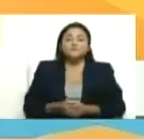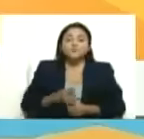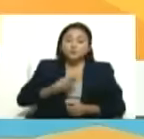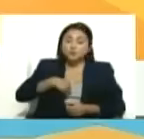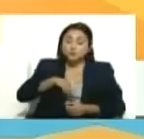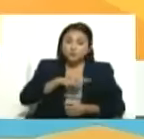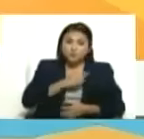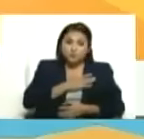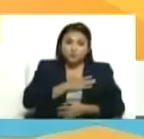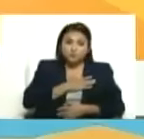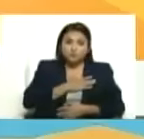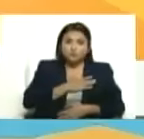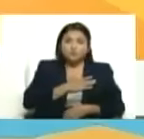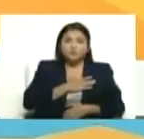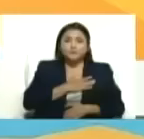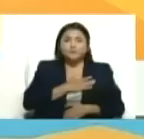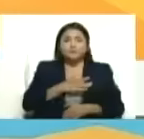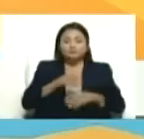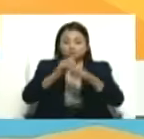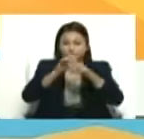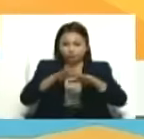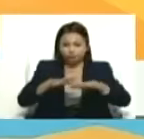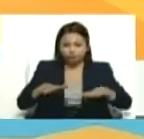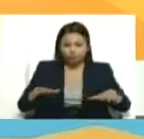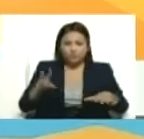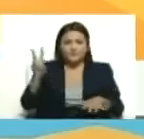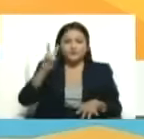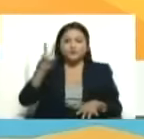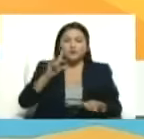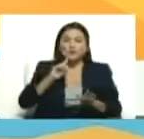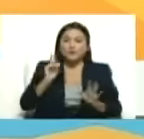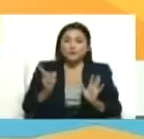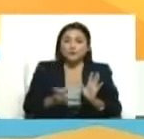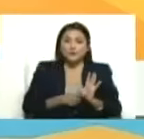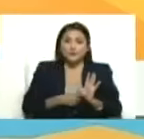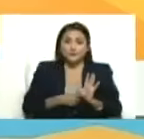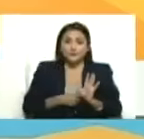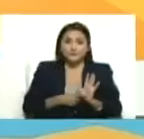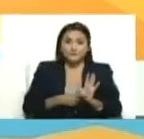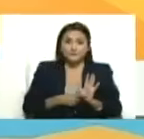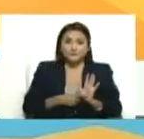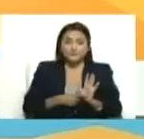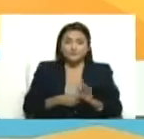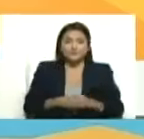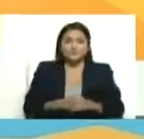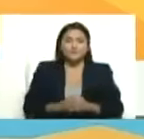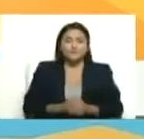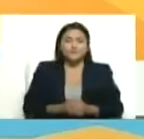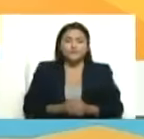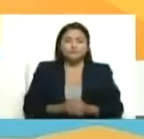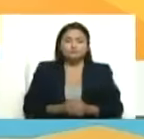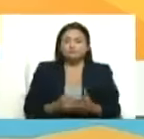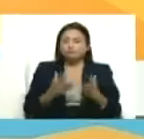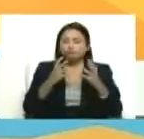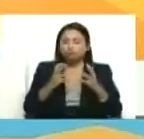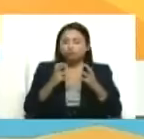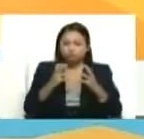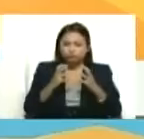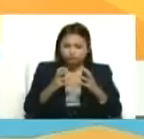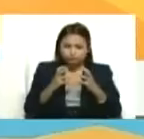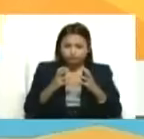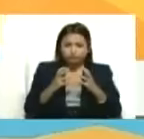distribuido por todo el territorio nacional y cuando digo nos hemos distribuido me refiero a los miles y miles de